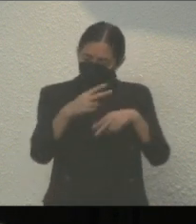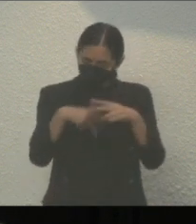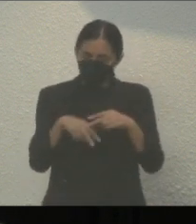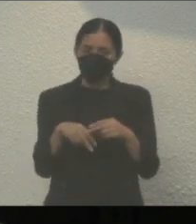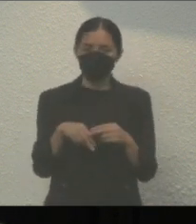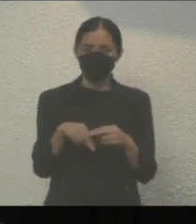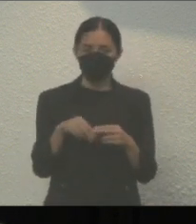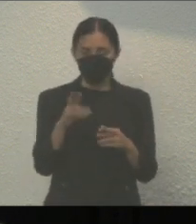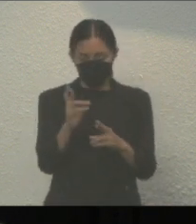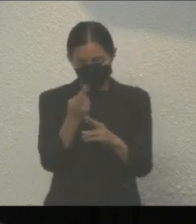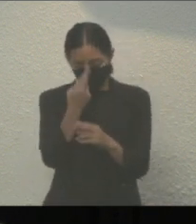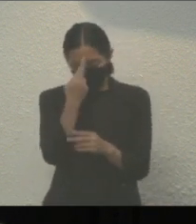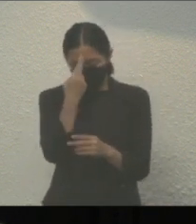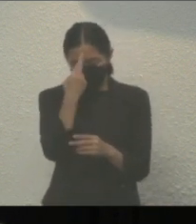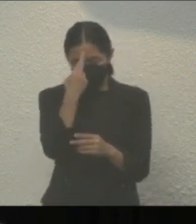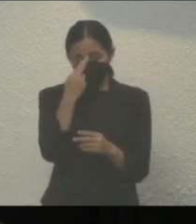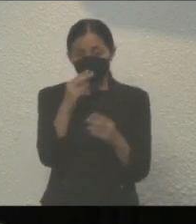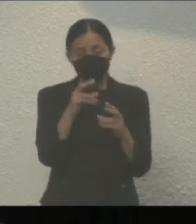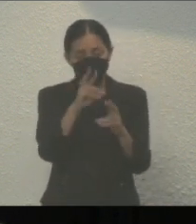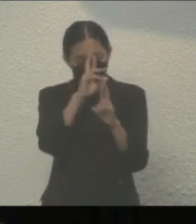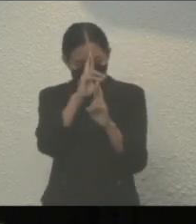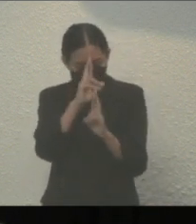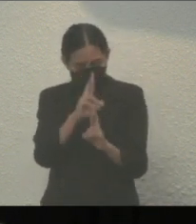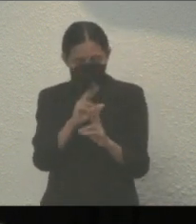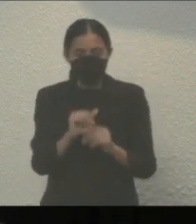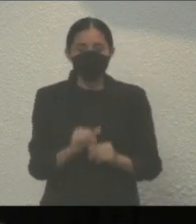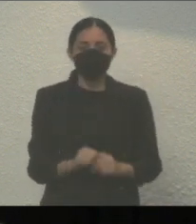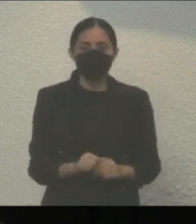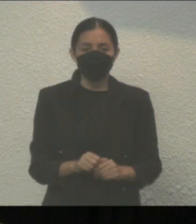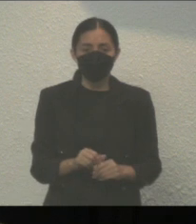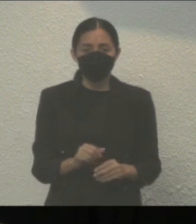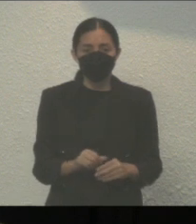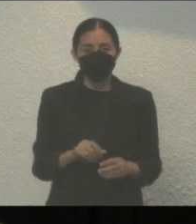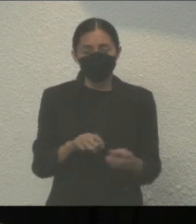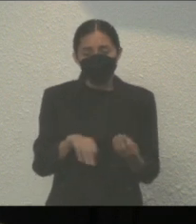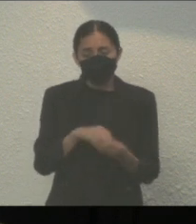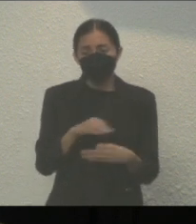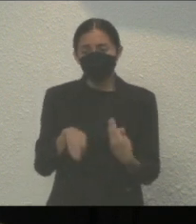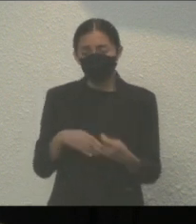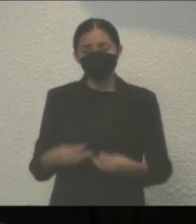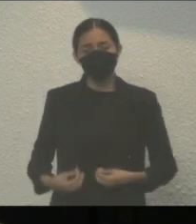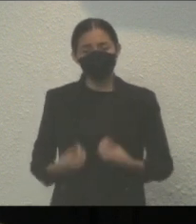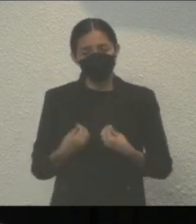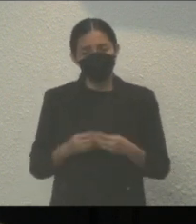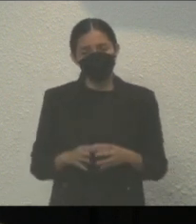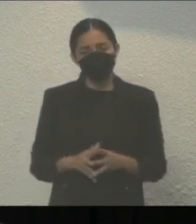inclusive reconociéndonos después de toda esta travesía que vivieron.